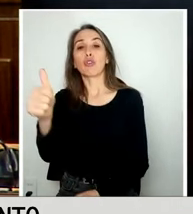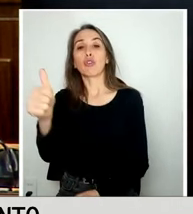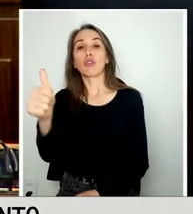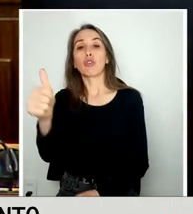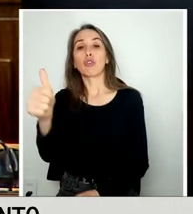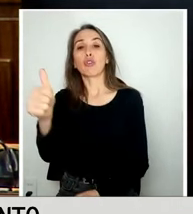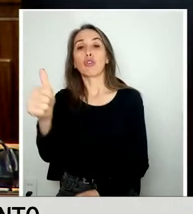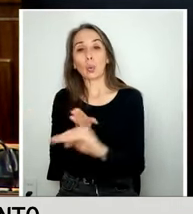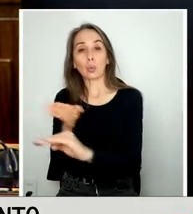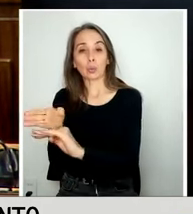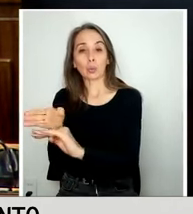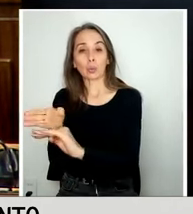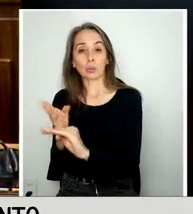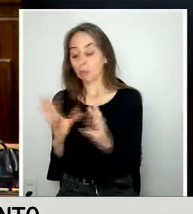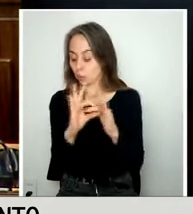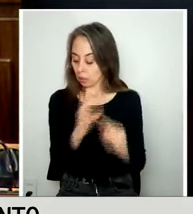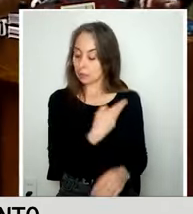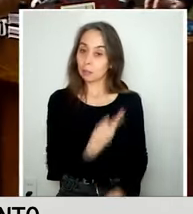gracias presidenta